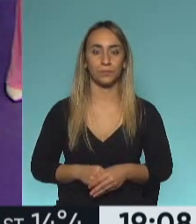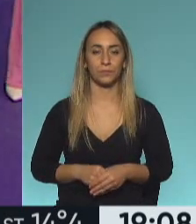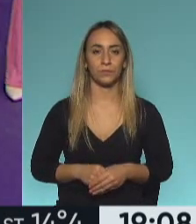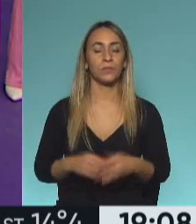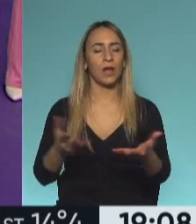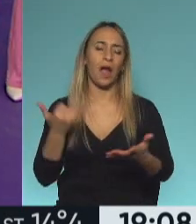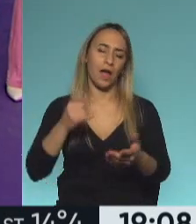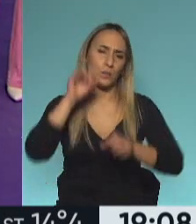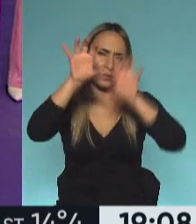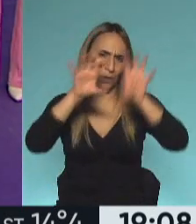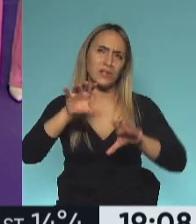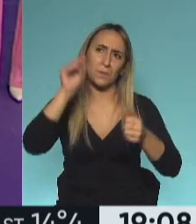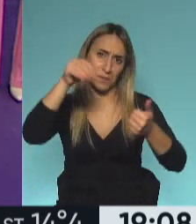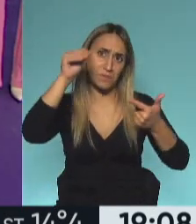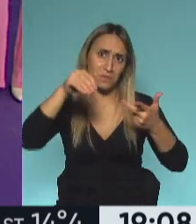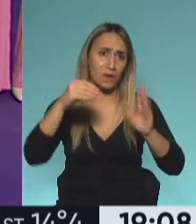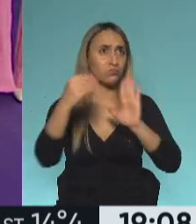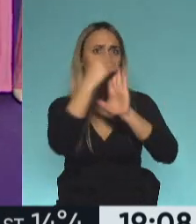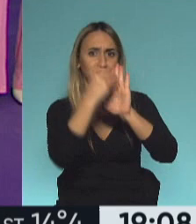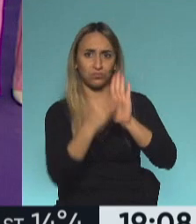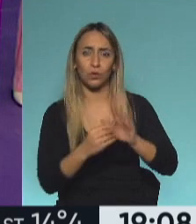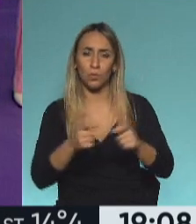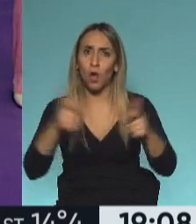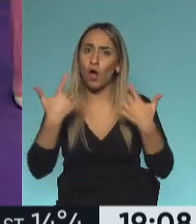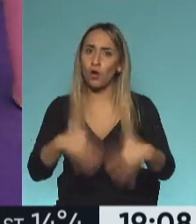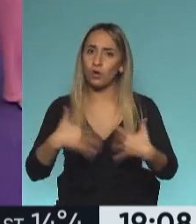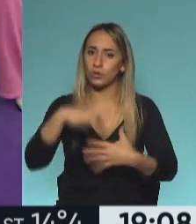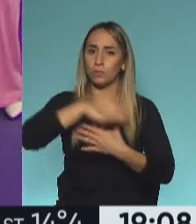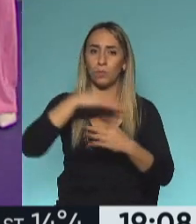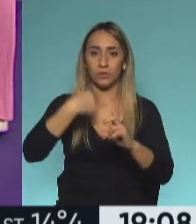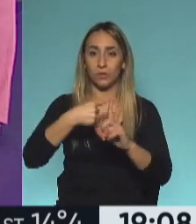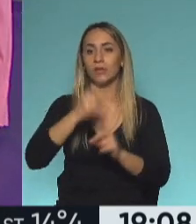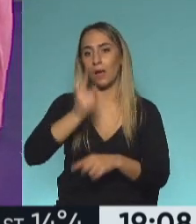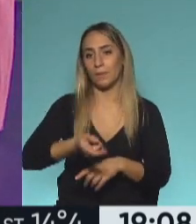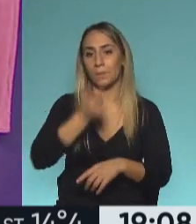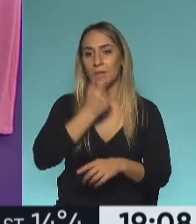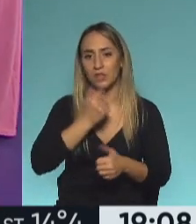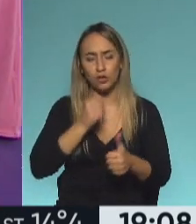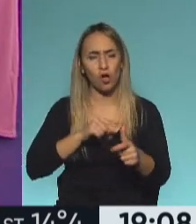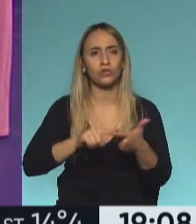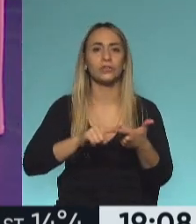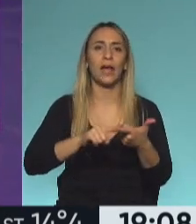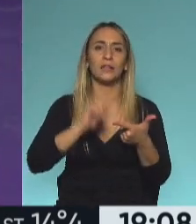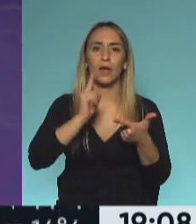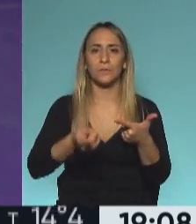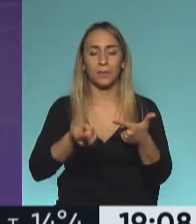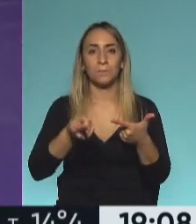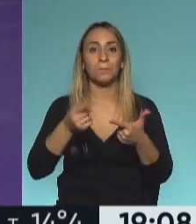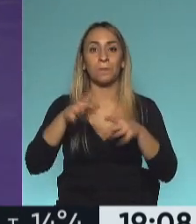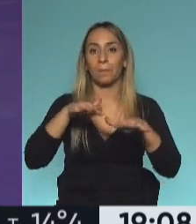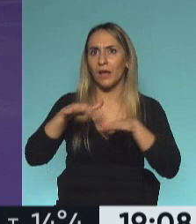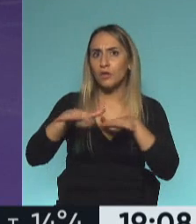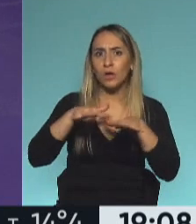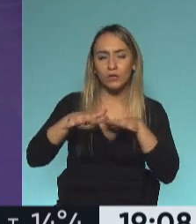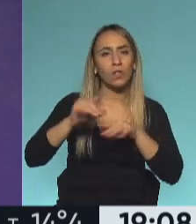Claro que hay más provincias que han registrado otros casos elevados. Podemos hablar también de Mendoza, podemos hablar también la situación de cómo ha